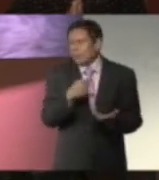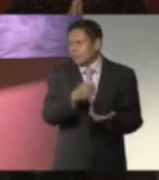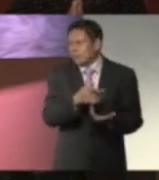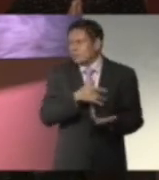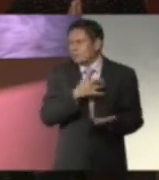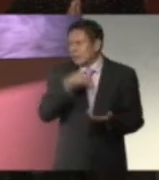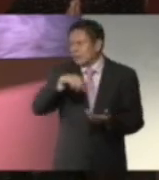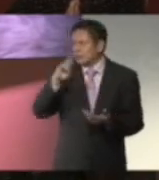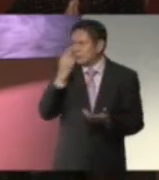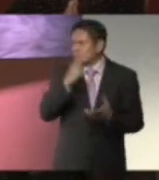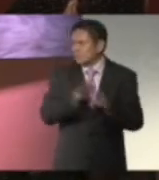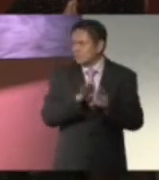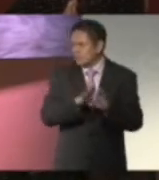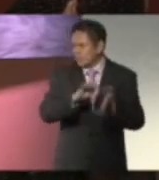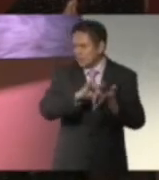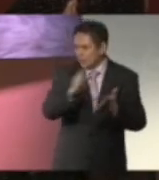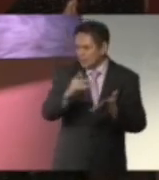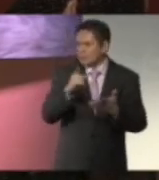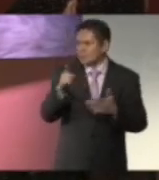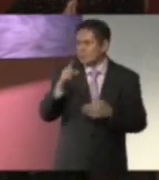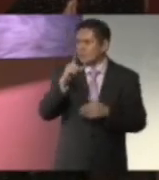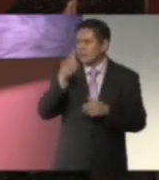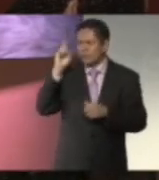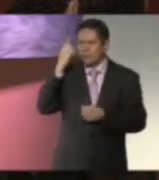pues siempre es un gusto ir a la doctora Mina.